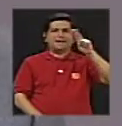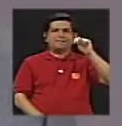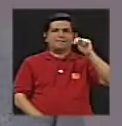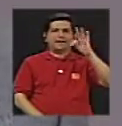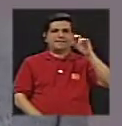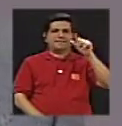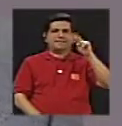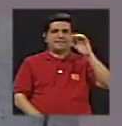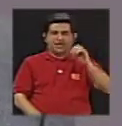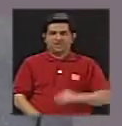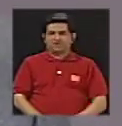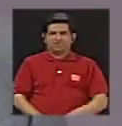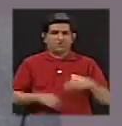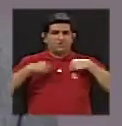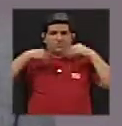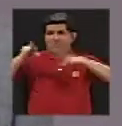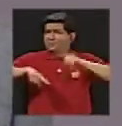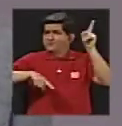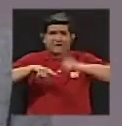puede renunciar